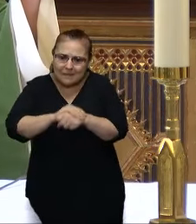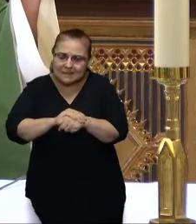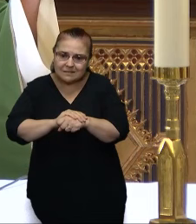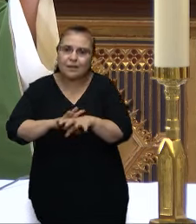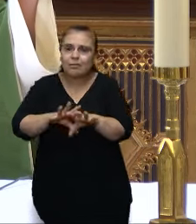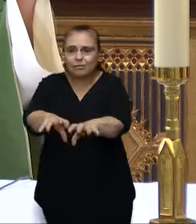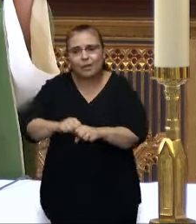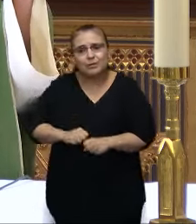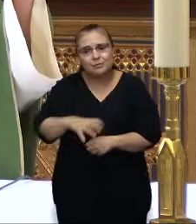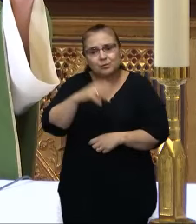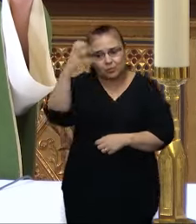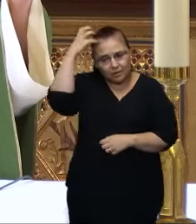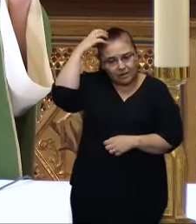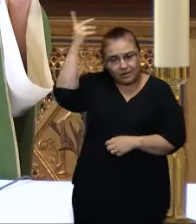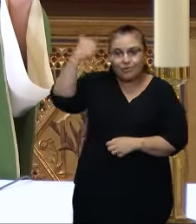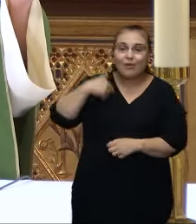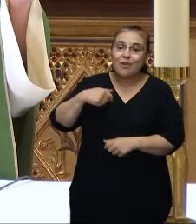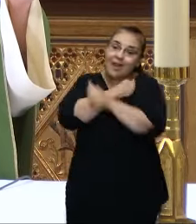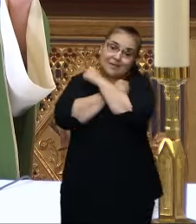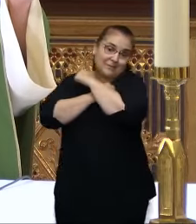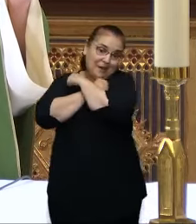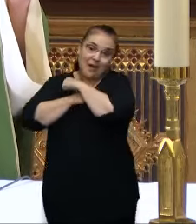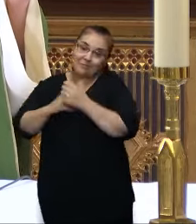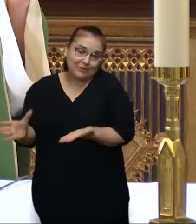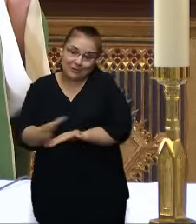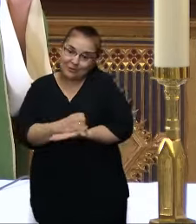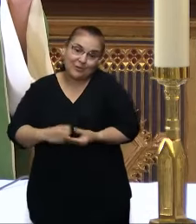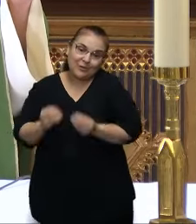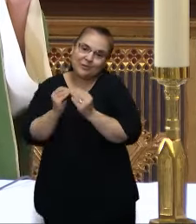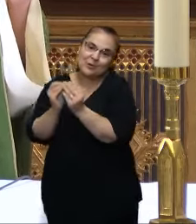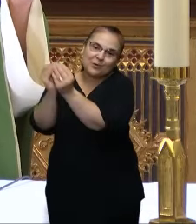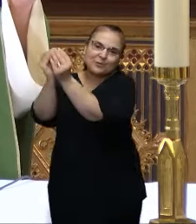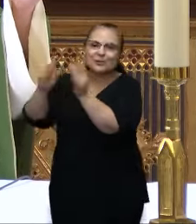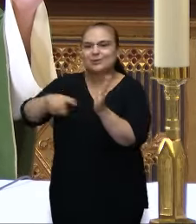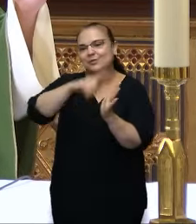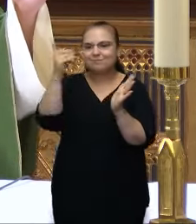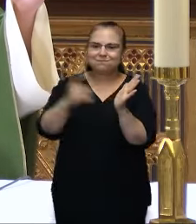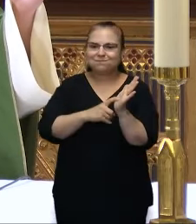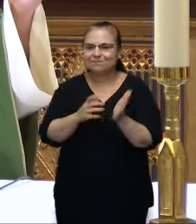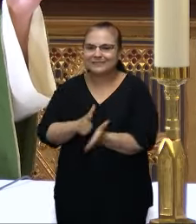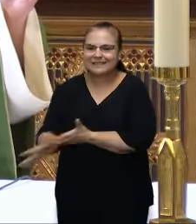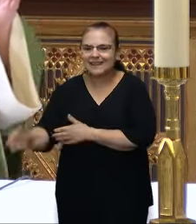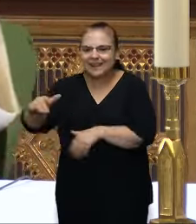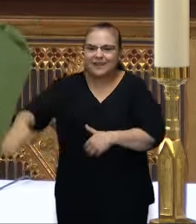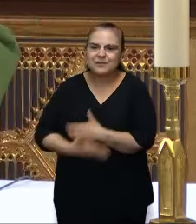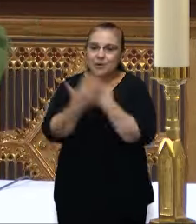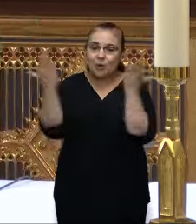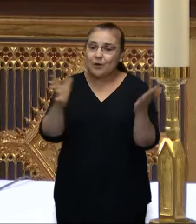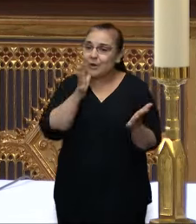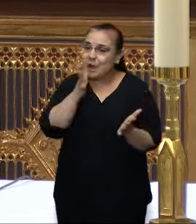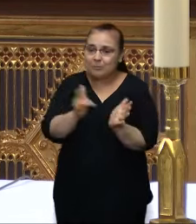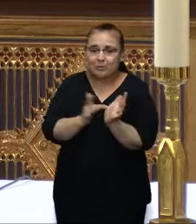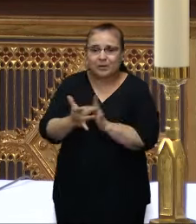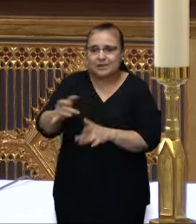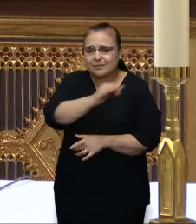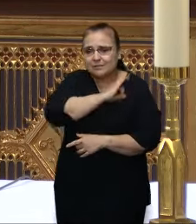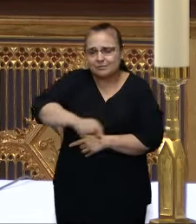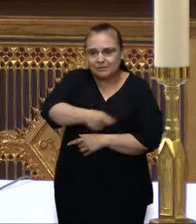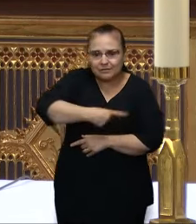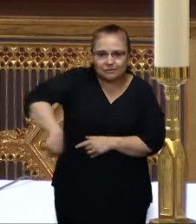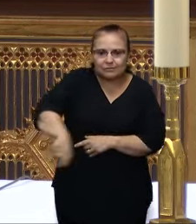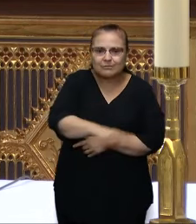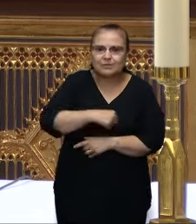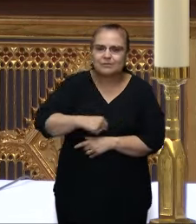reino donde esperamos gozar todos juntos de la plenitud eterna de tu gloria por Cristo Señor